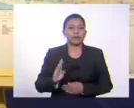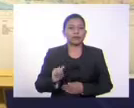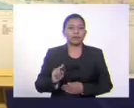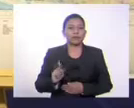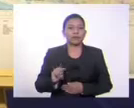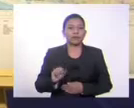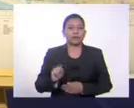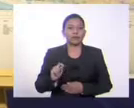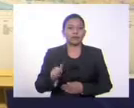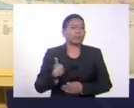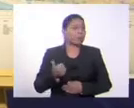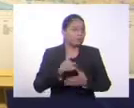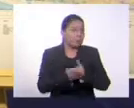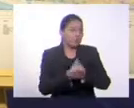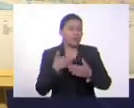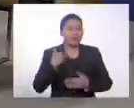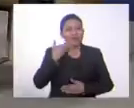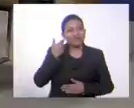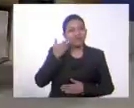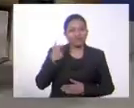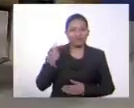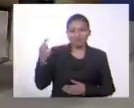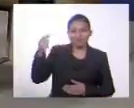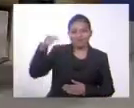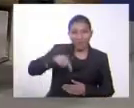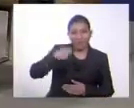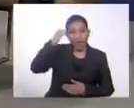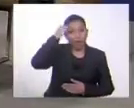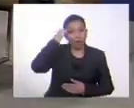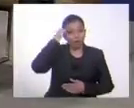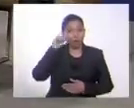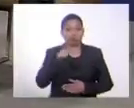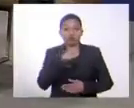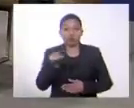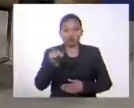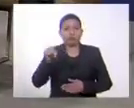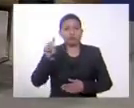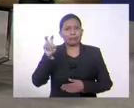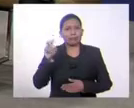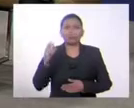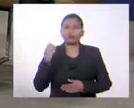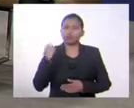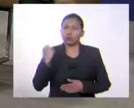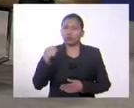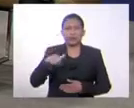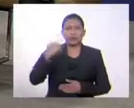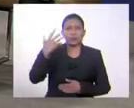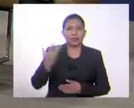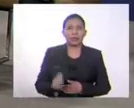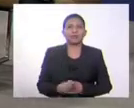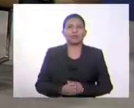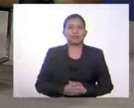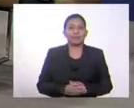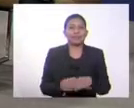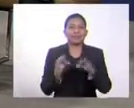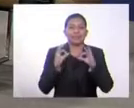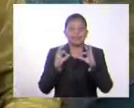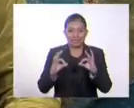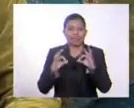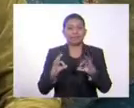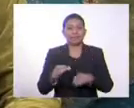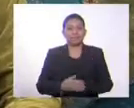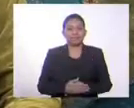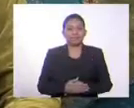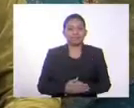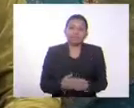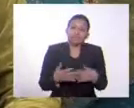tan importante que abordaremos este día. Excelente. Por este lado también Federico Paredes nos está acompañando. Bienvenido. Gracias,